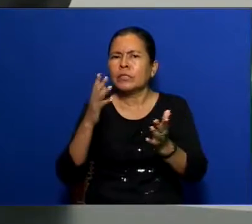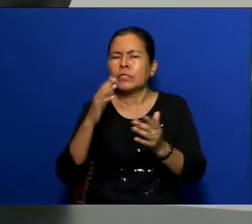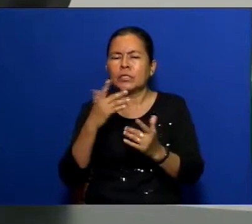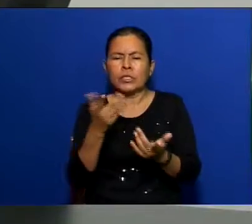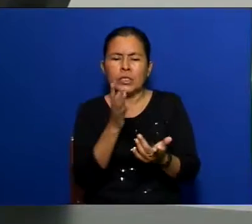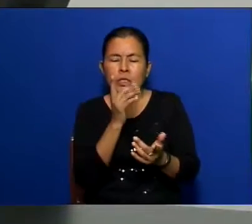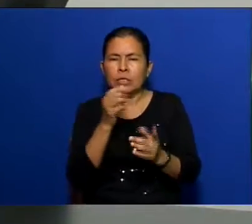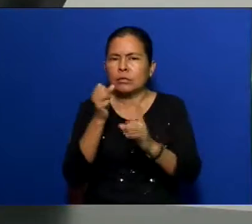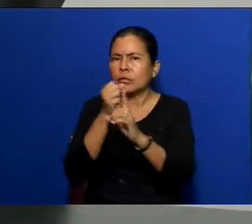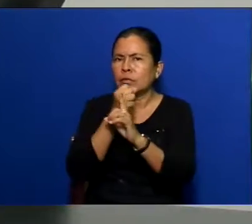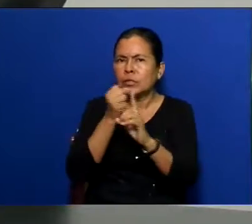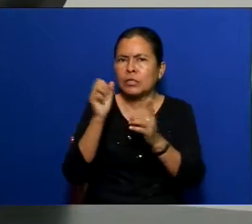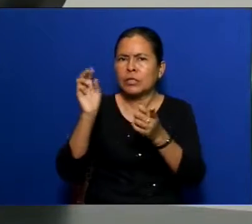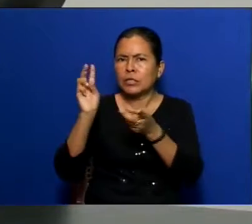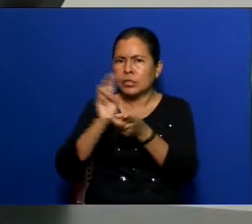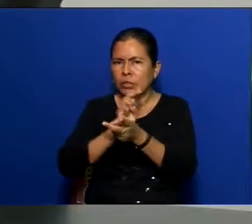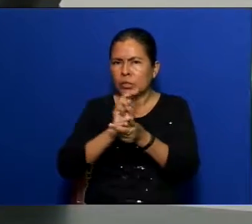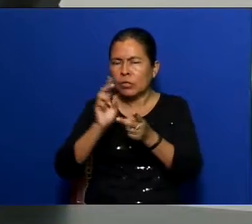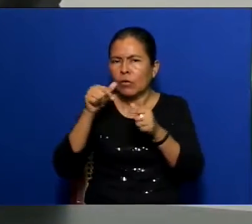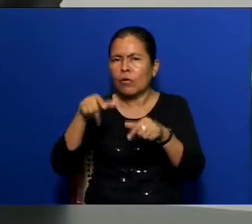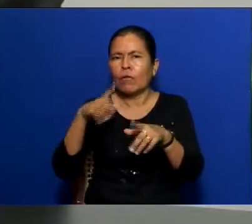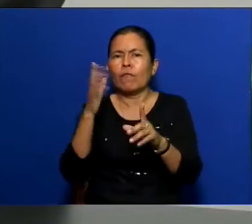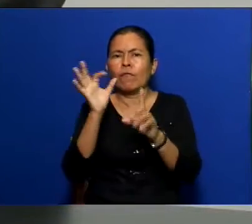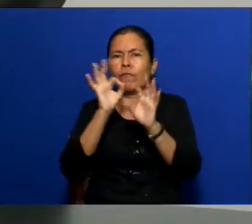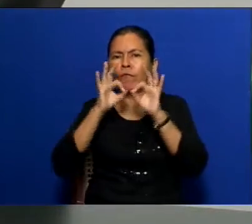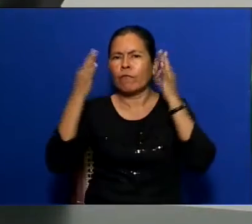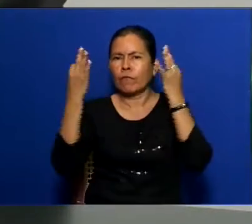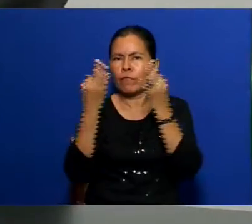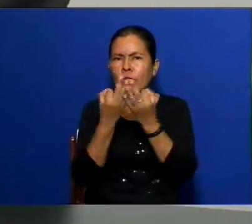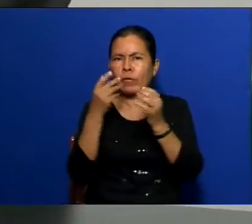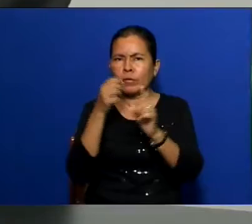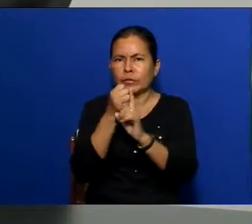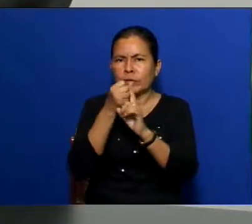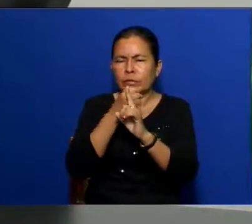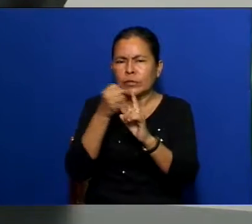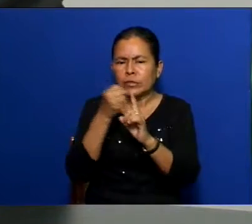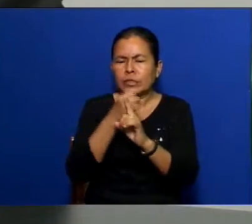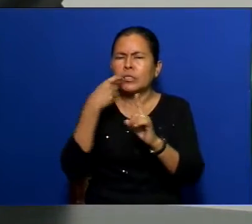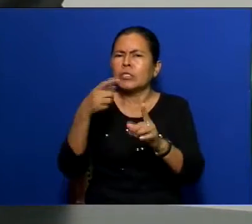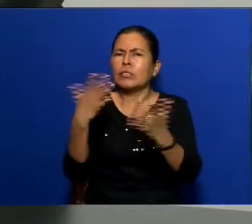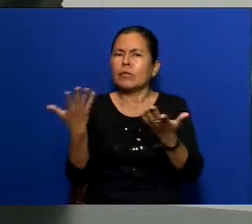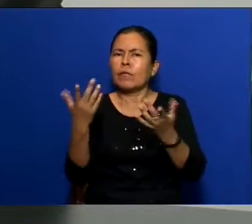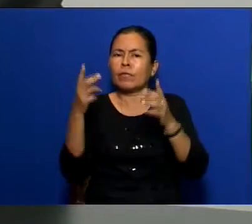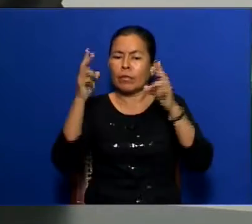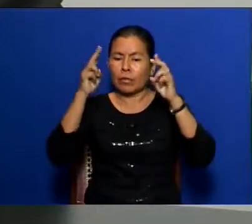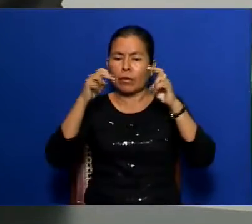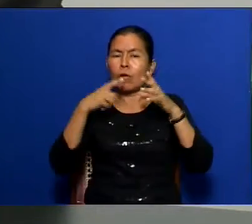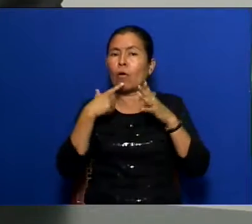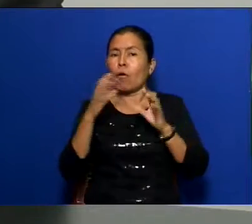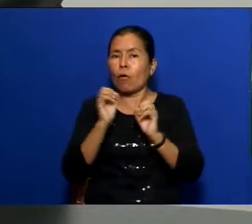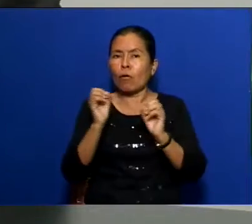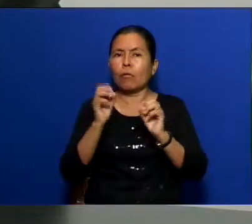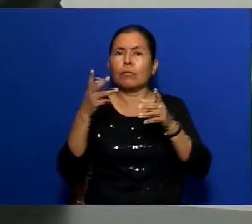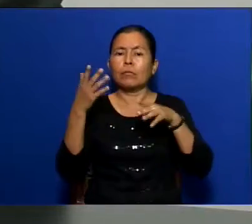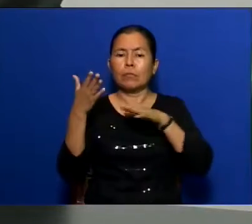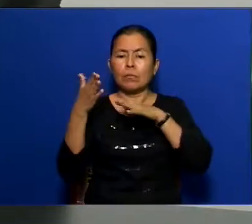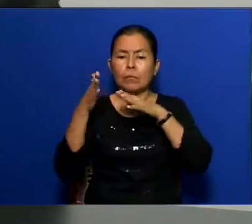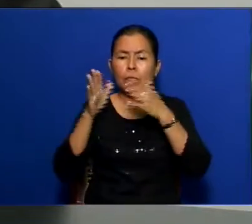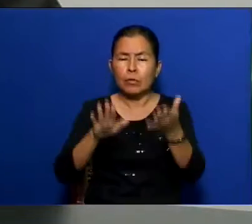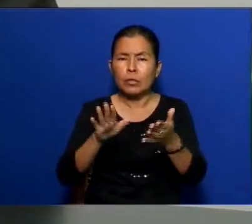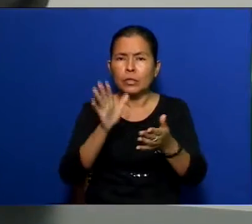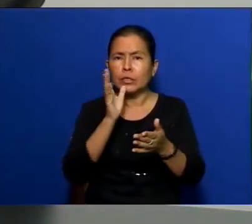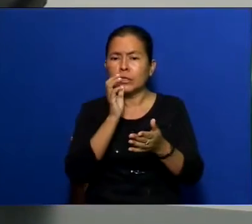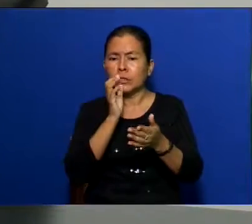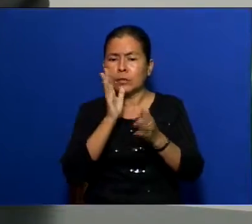y la investigación del delito de violencia intrafamiliar. Y también cuando se trata de muertes violentas en niños y